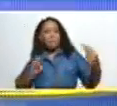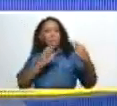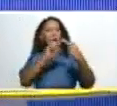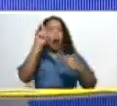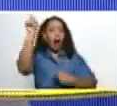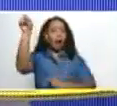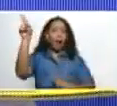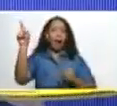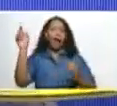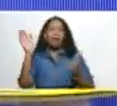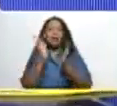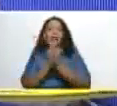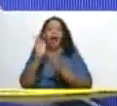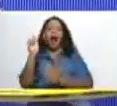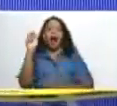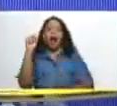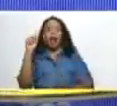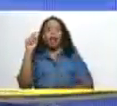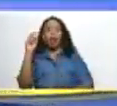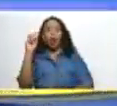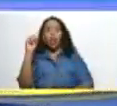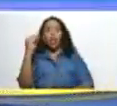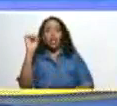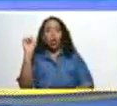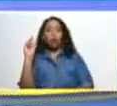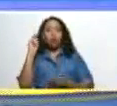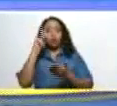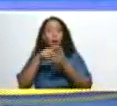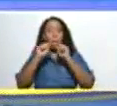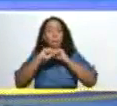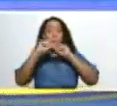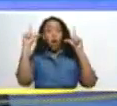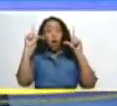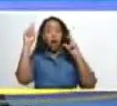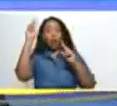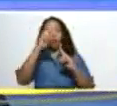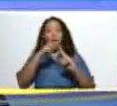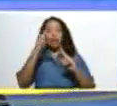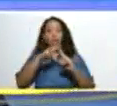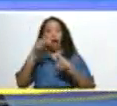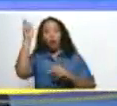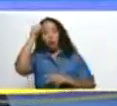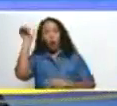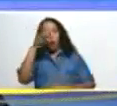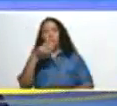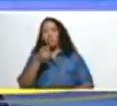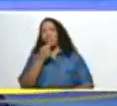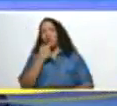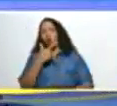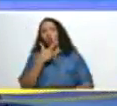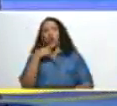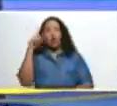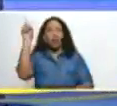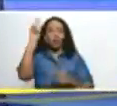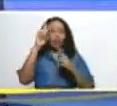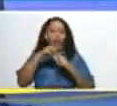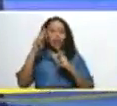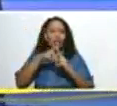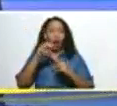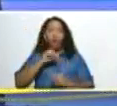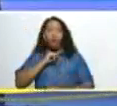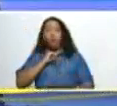por San Antonio del Táchira. Sorpresa, cuando llegamos a San Antonio del Táchira, pueblo hermoso de San Antonio del Táchira, bueno, estaba lleno